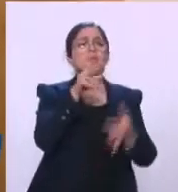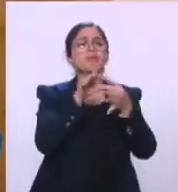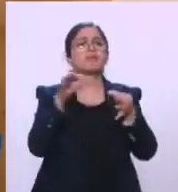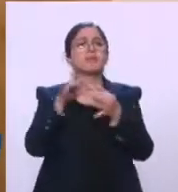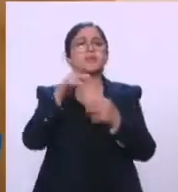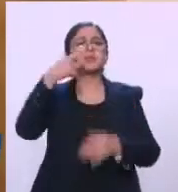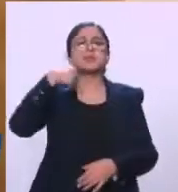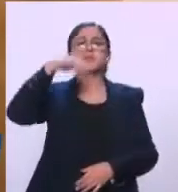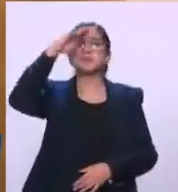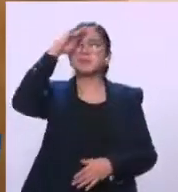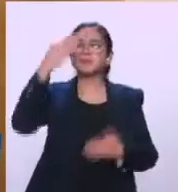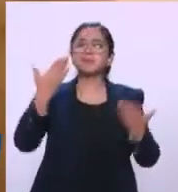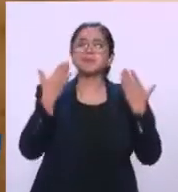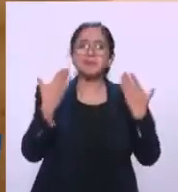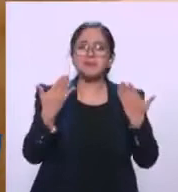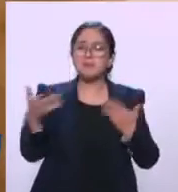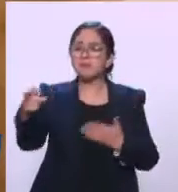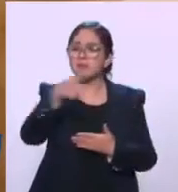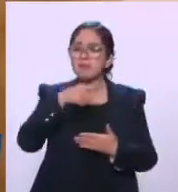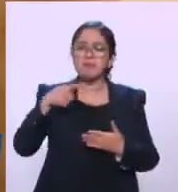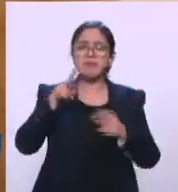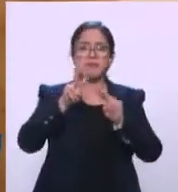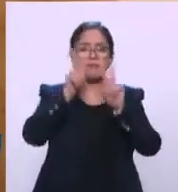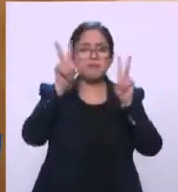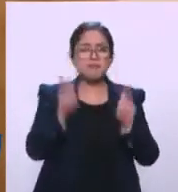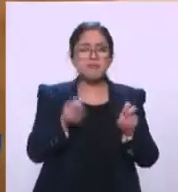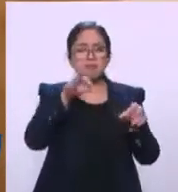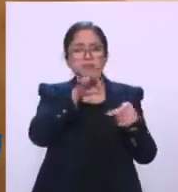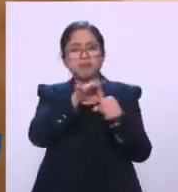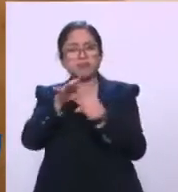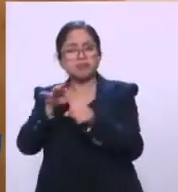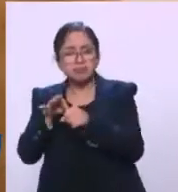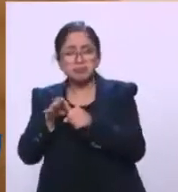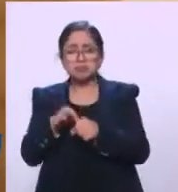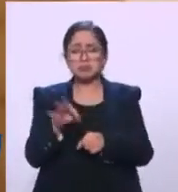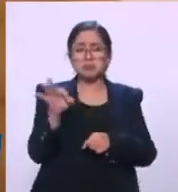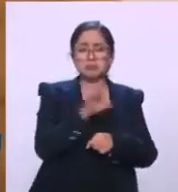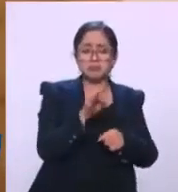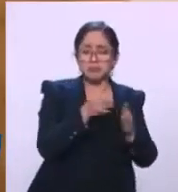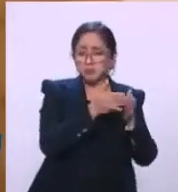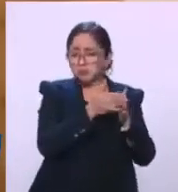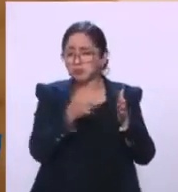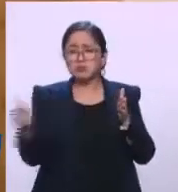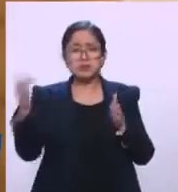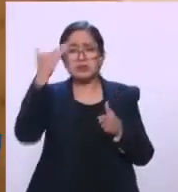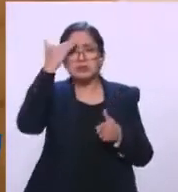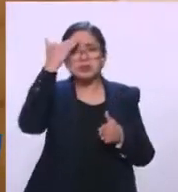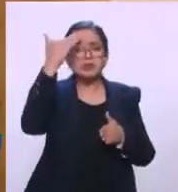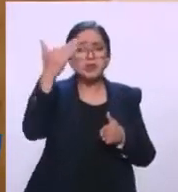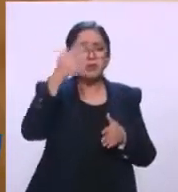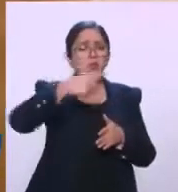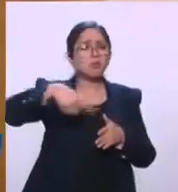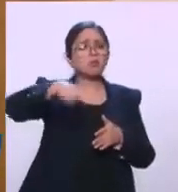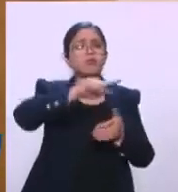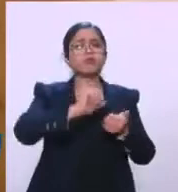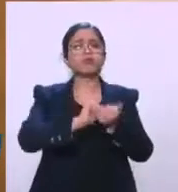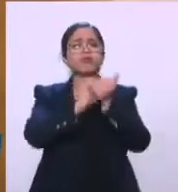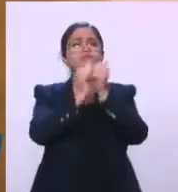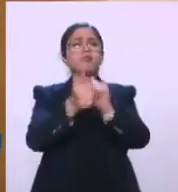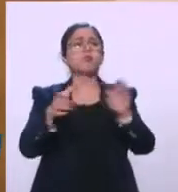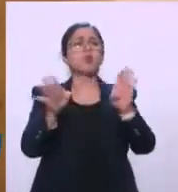estaba contemplado el conflicto electoral y puede ser que en unos días veamos pues, llamados a la violencia,